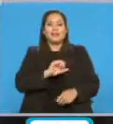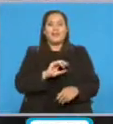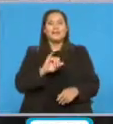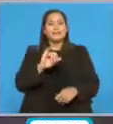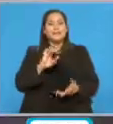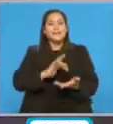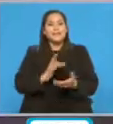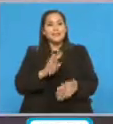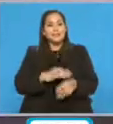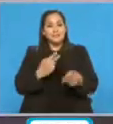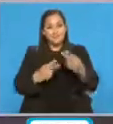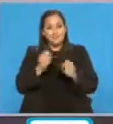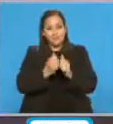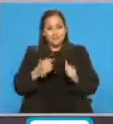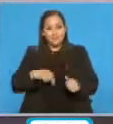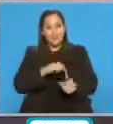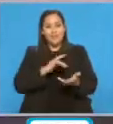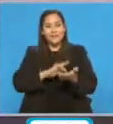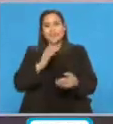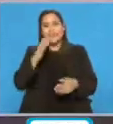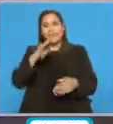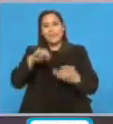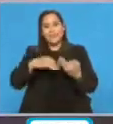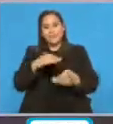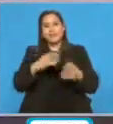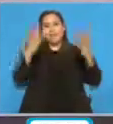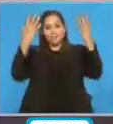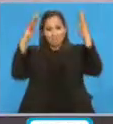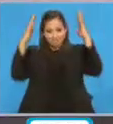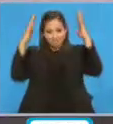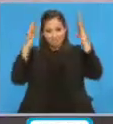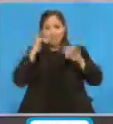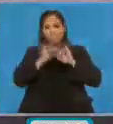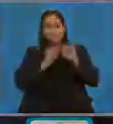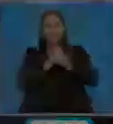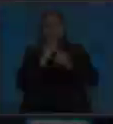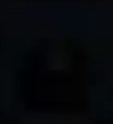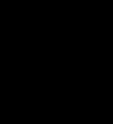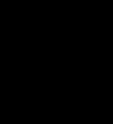por estar con nosotros. Al contrario, gracias bien, a todos. El aplauso gracias. Para la Internacional Carro Show.